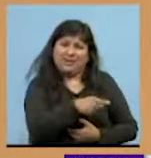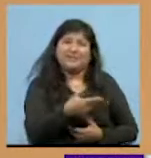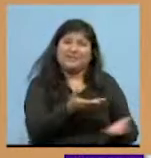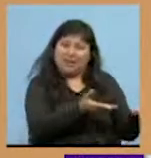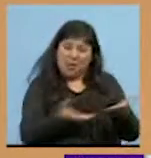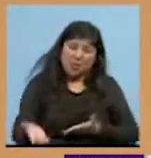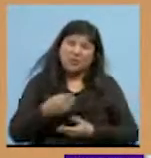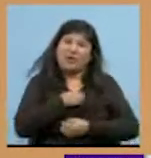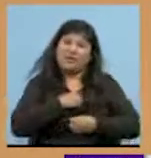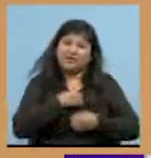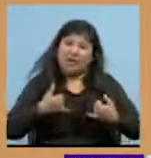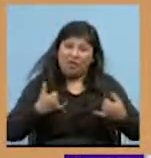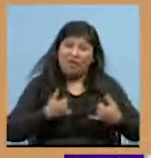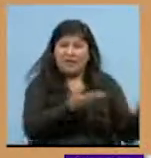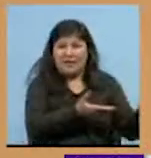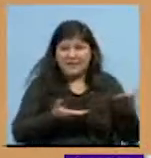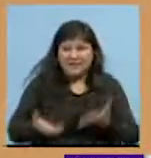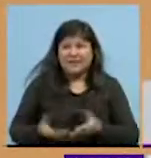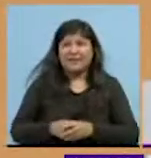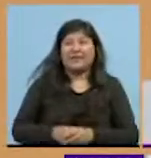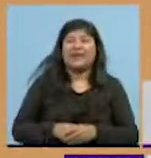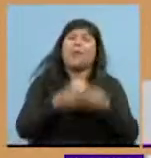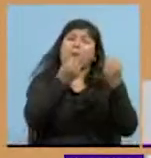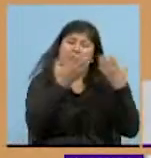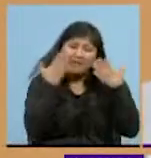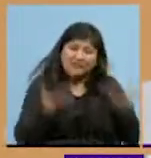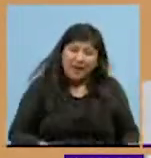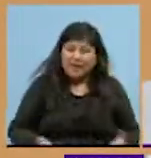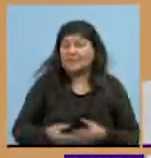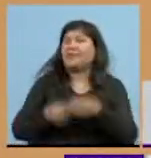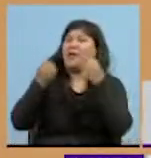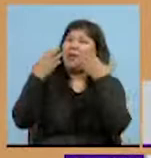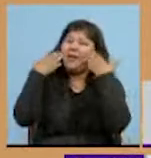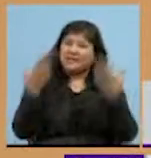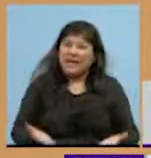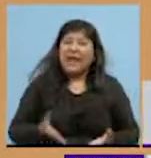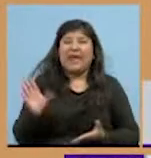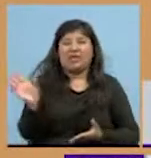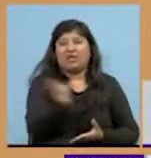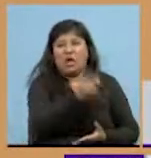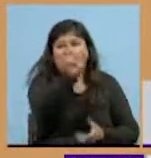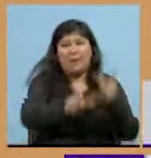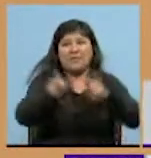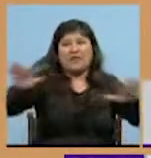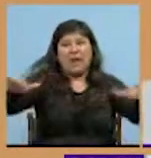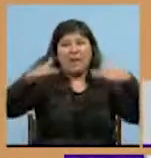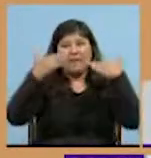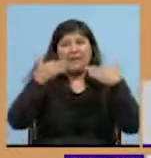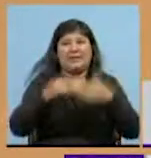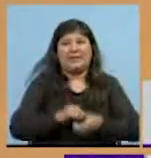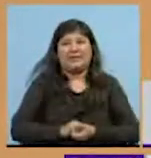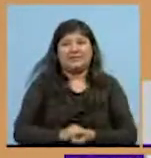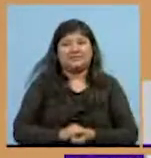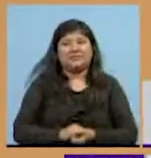Lavadén. ¿Cómo le va? Muy buenas tardes. Buenas tardes para usted y todos los oyentes o los que miran su canal. Así